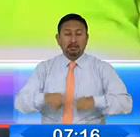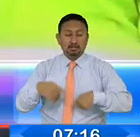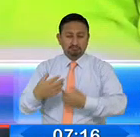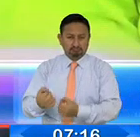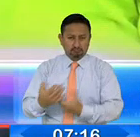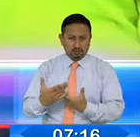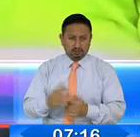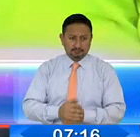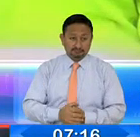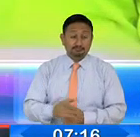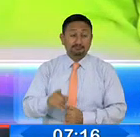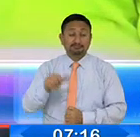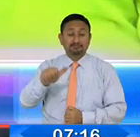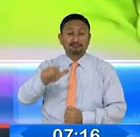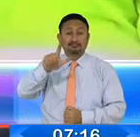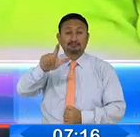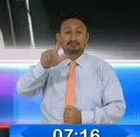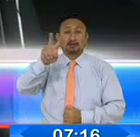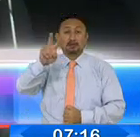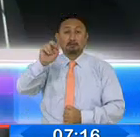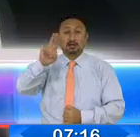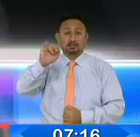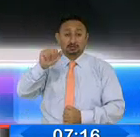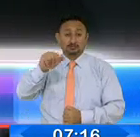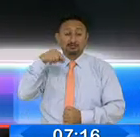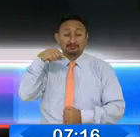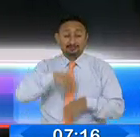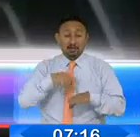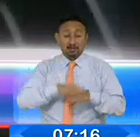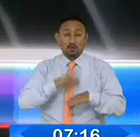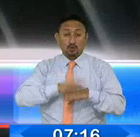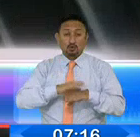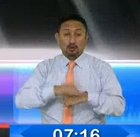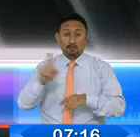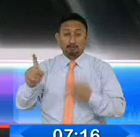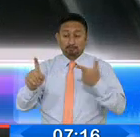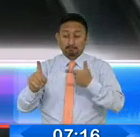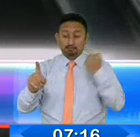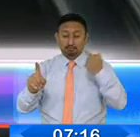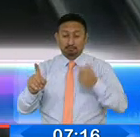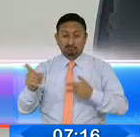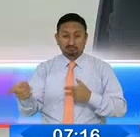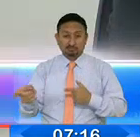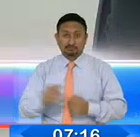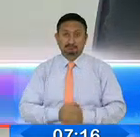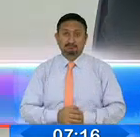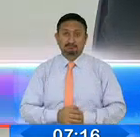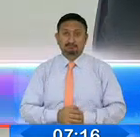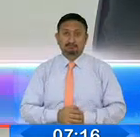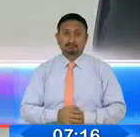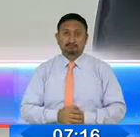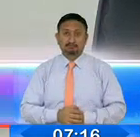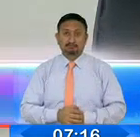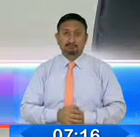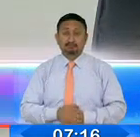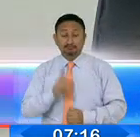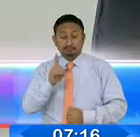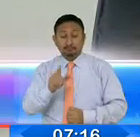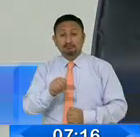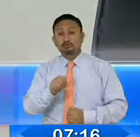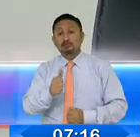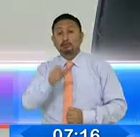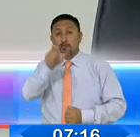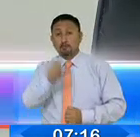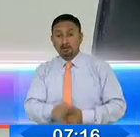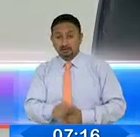extraoficialmente que alias Alvarito sería quien apretó el gatillo del arma de fuego que acabó con la vida de Ruales. Se lo identifica y se lo pone como otra persona